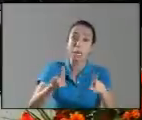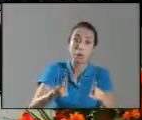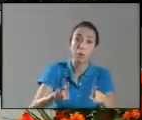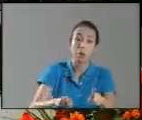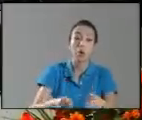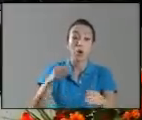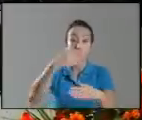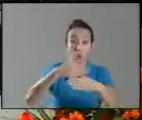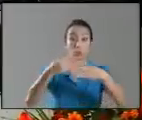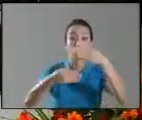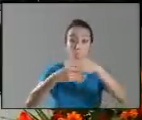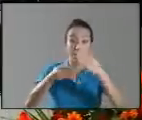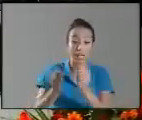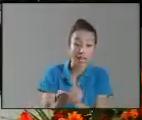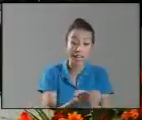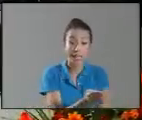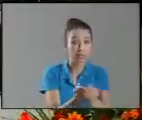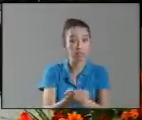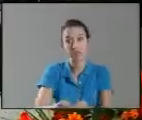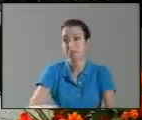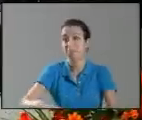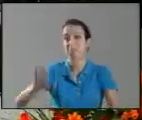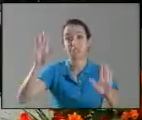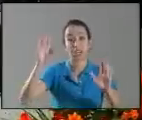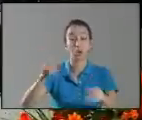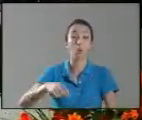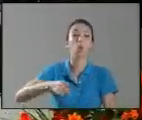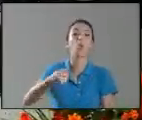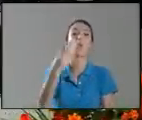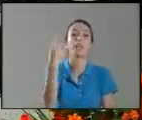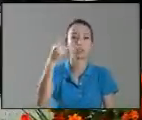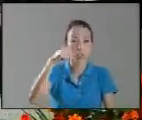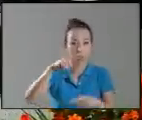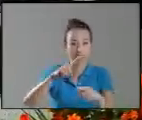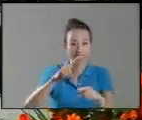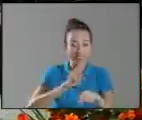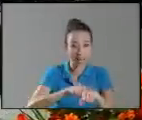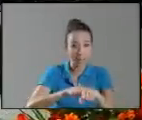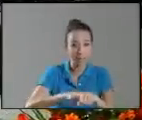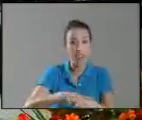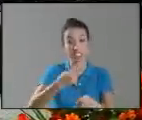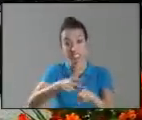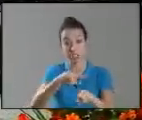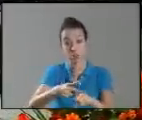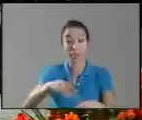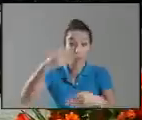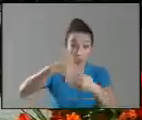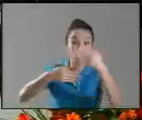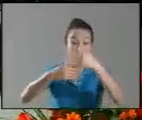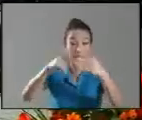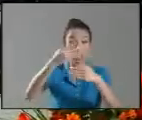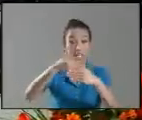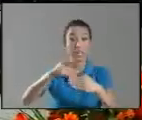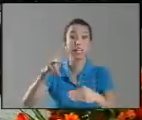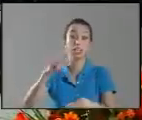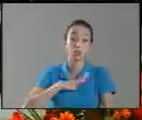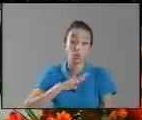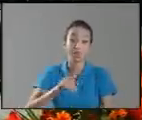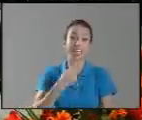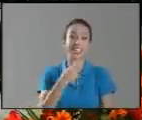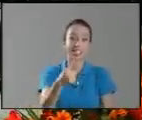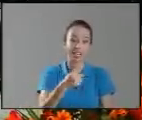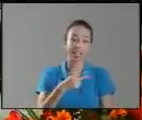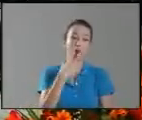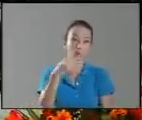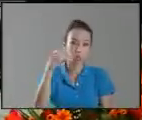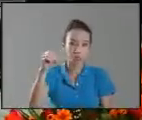años. Por eso se utiliza ese número. Pero la verdad es que el arca, a saber cuánto tiempo le llevó, y él tuvo que dar